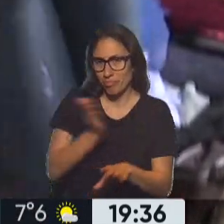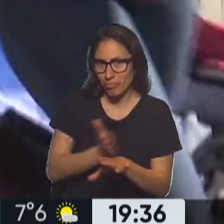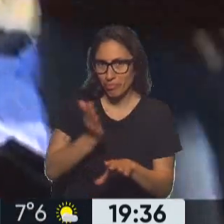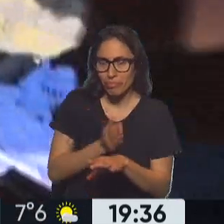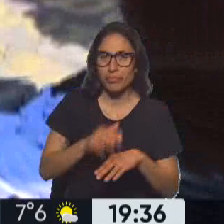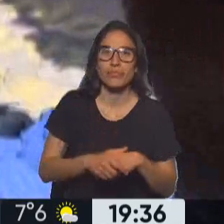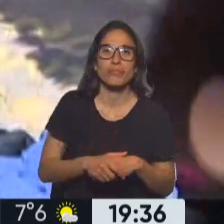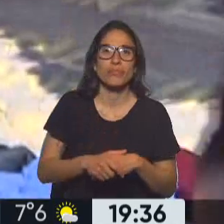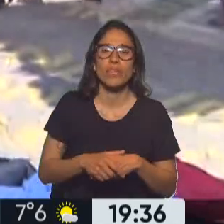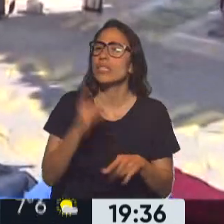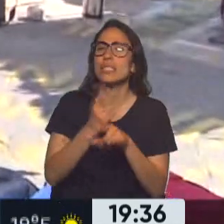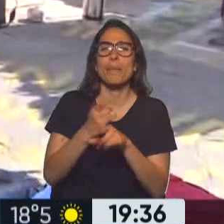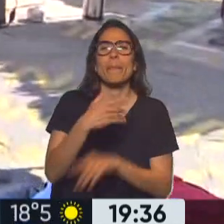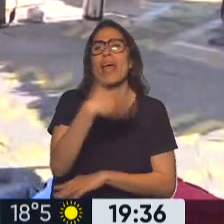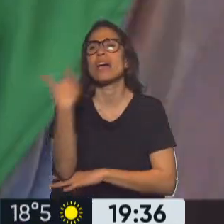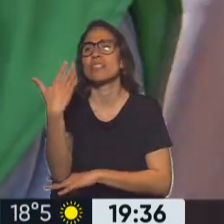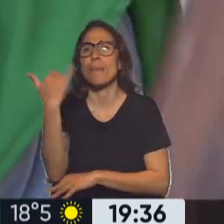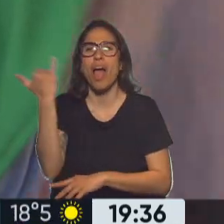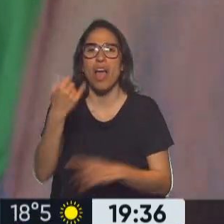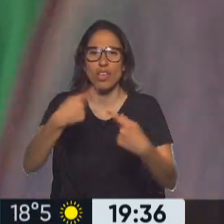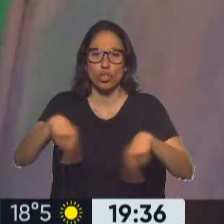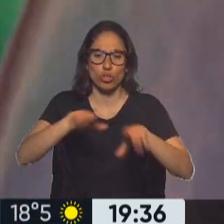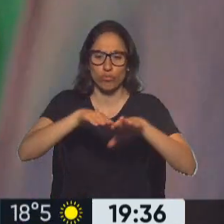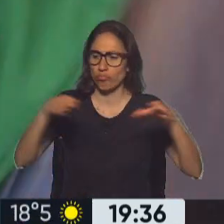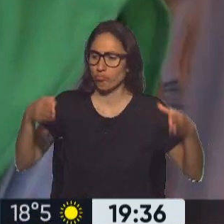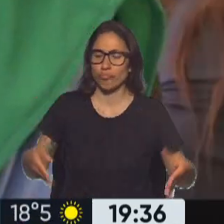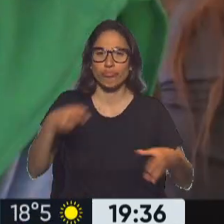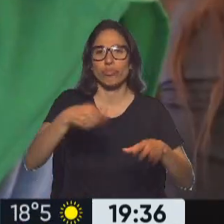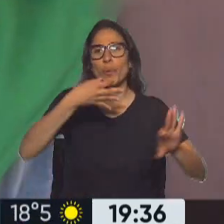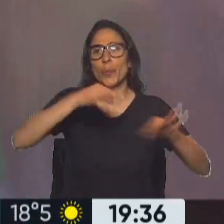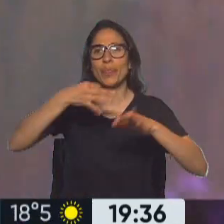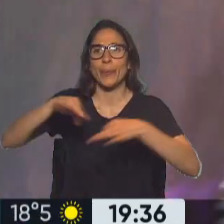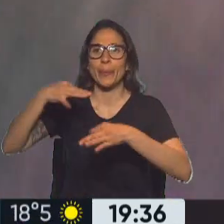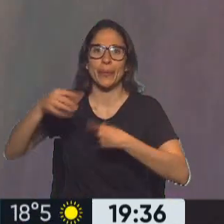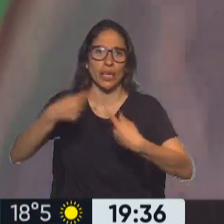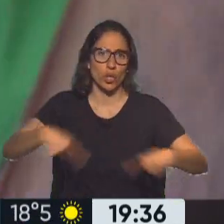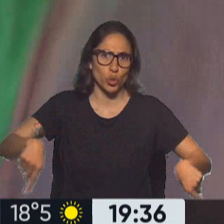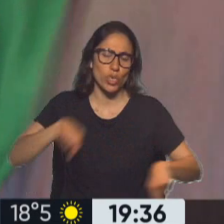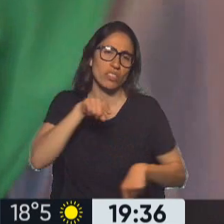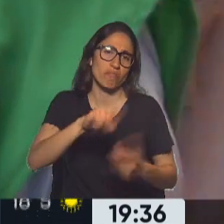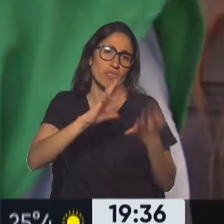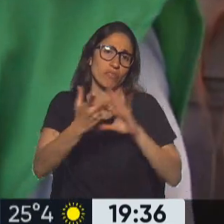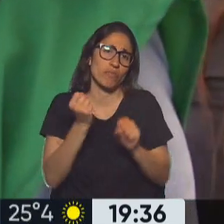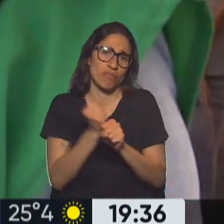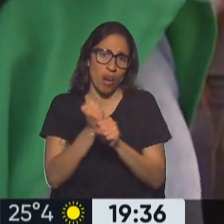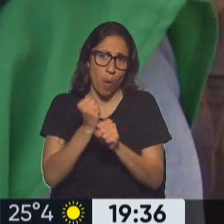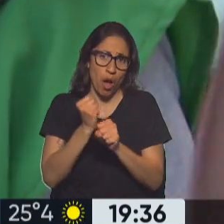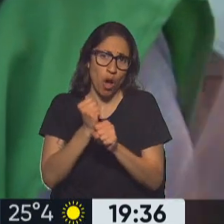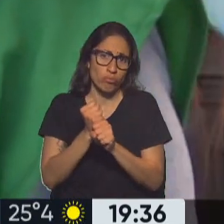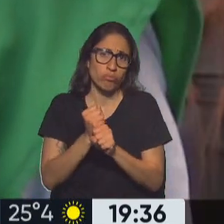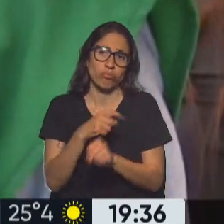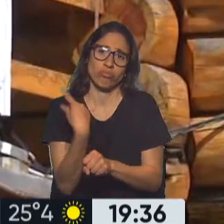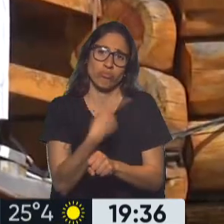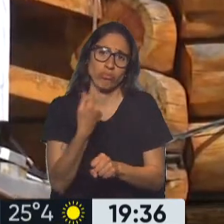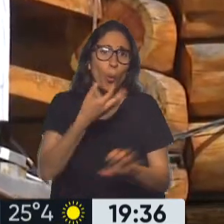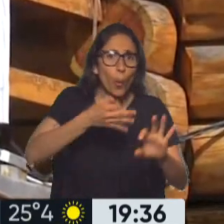las compañeras y compañeros tienen su trabajo y elaboran. Entonces es una manera, por un lado, de hacer venta